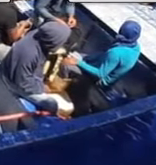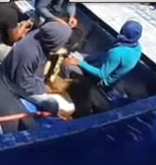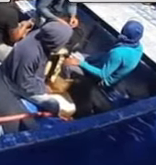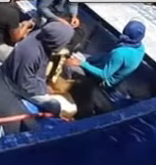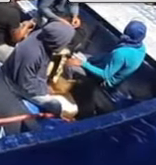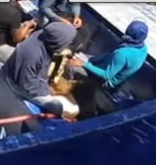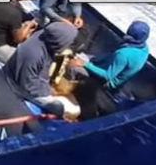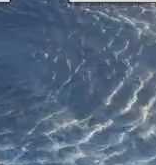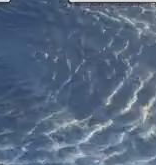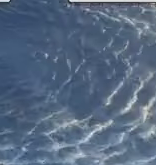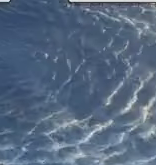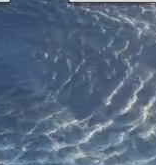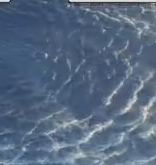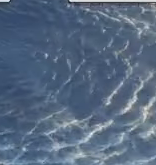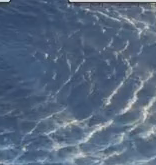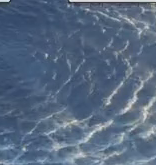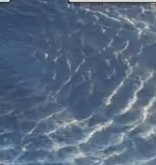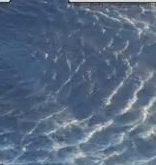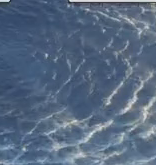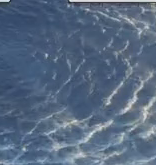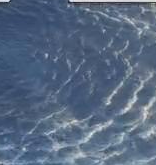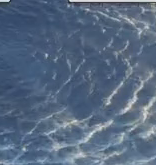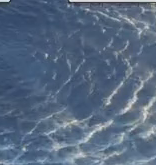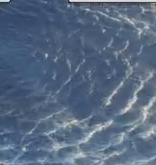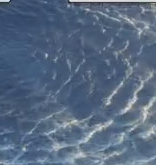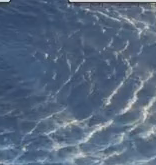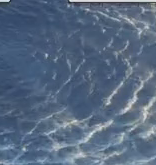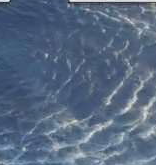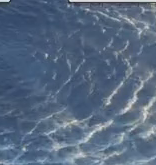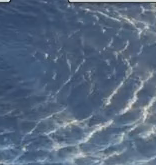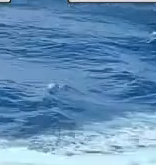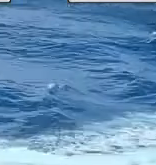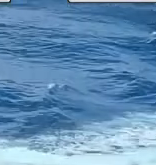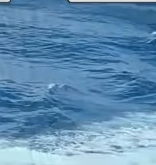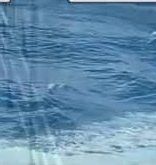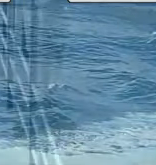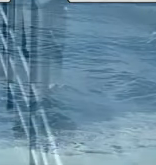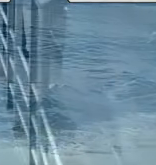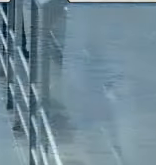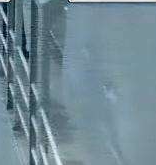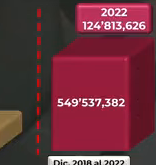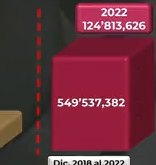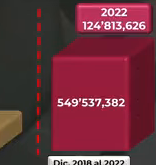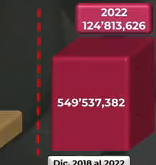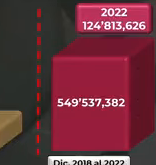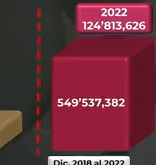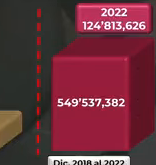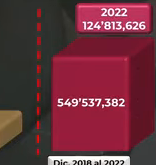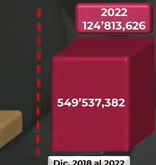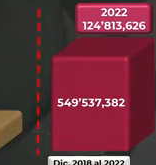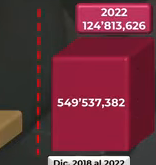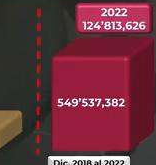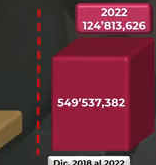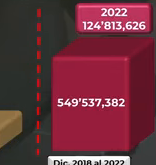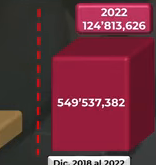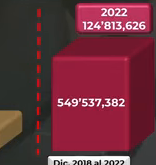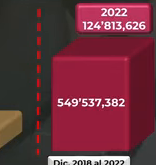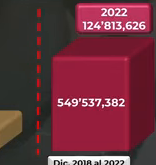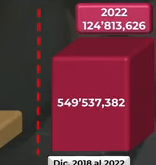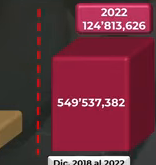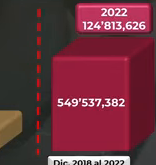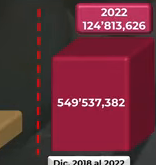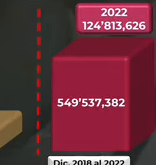total de 321 embarcaciones, significando un incremento del 48%. Moneda nacional. En el